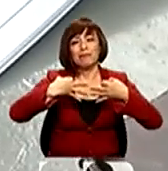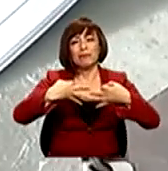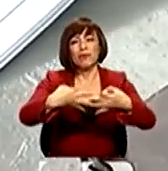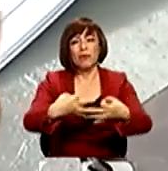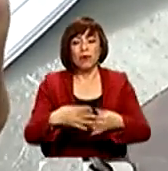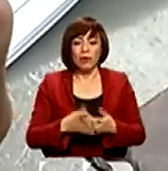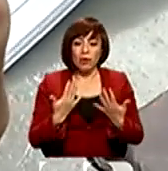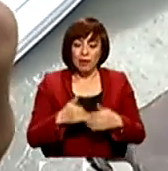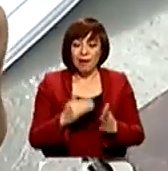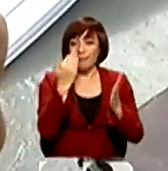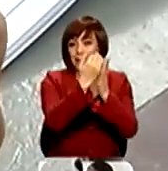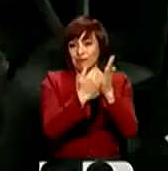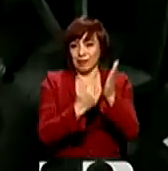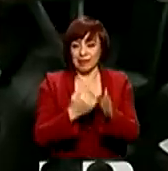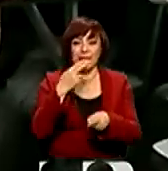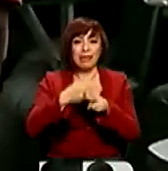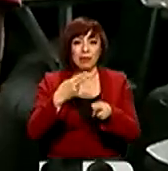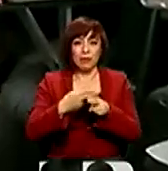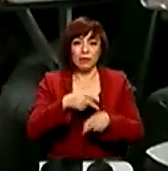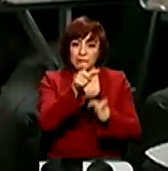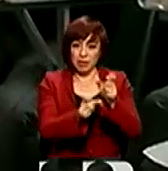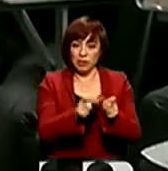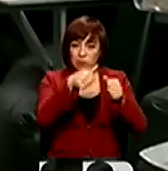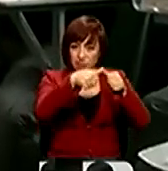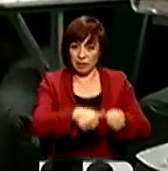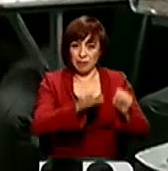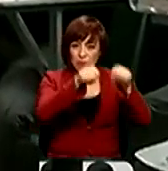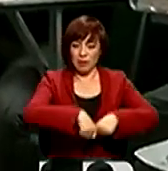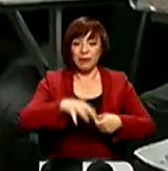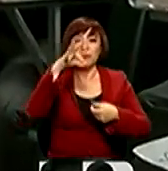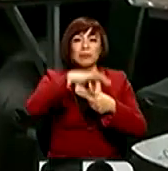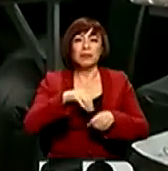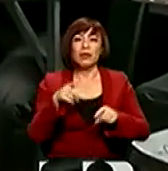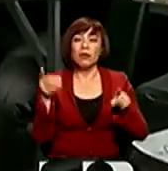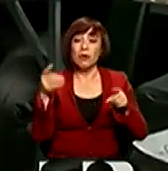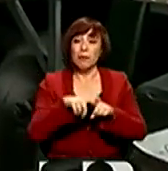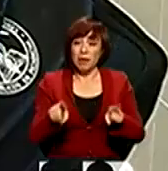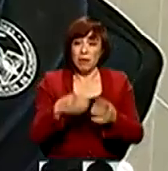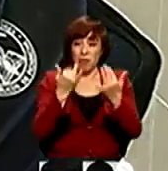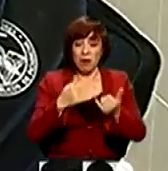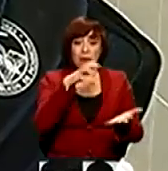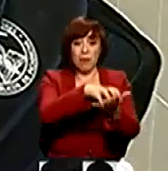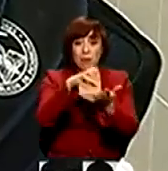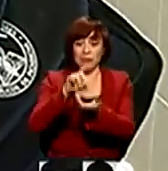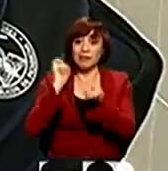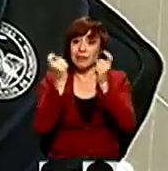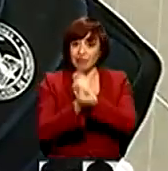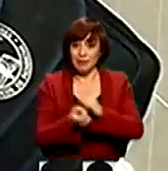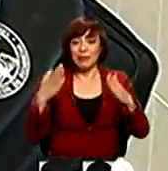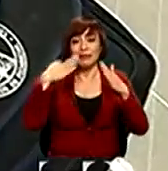electoral, que a nivel nacional no variará el número, pero sí dentro de las provincias donde se invalidan los cambios de